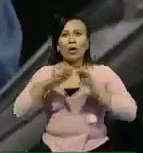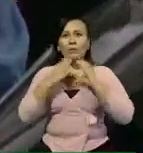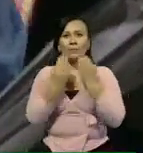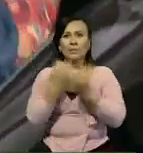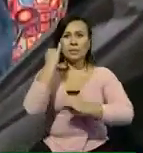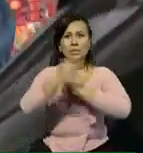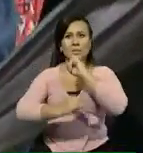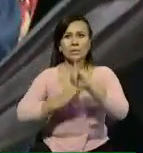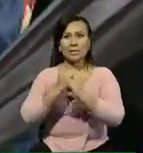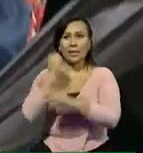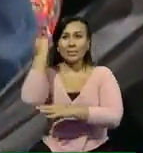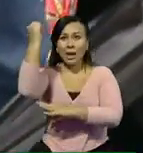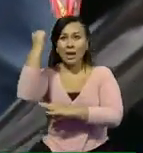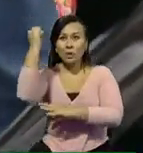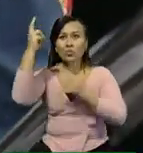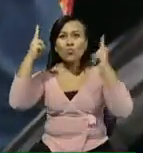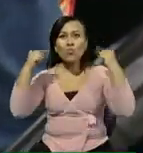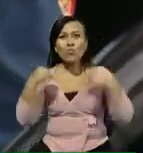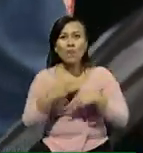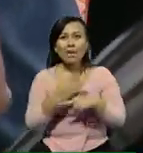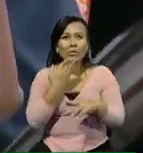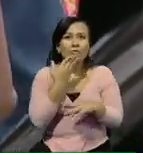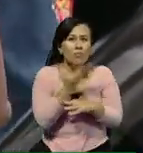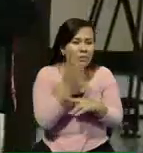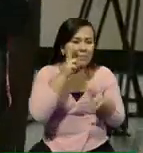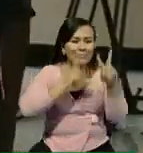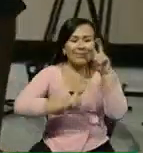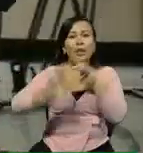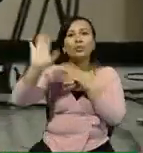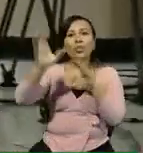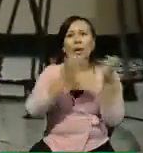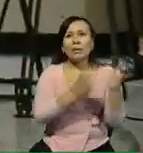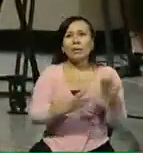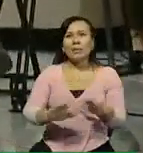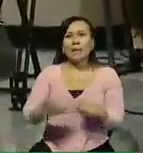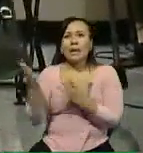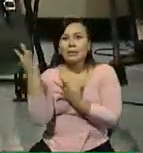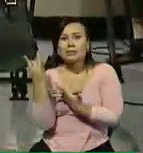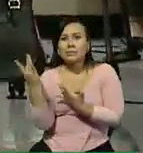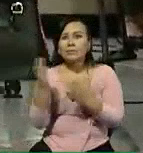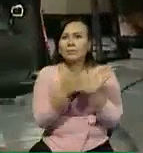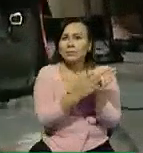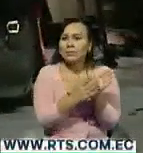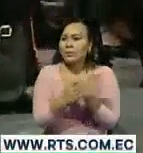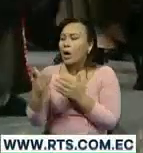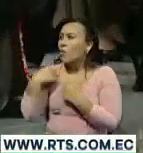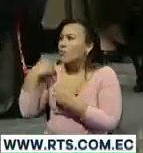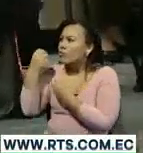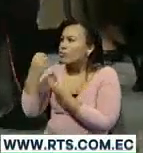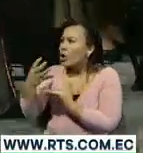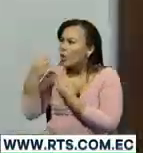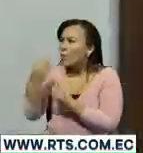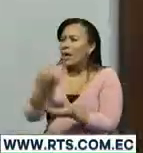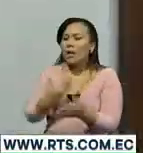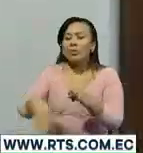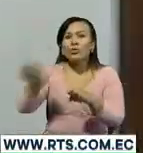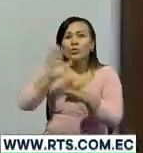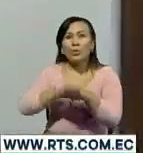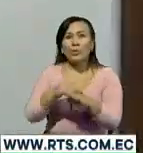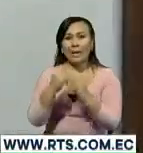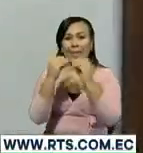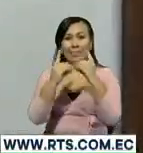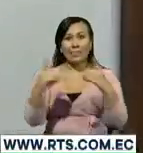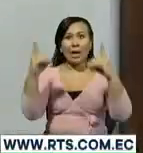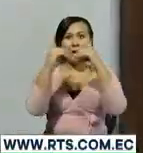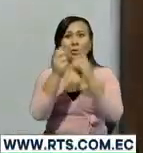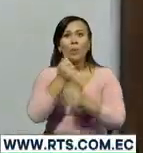país en el mes de julio. Se espera que entre las actividades que se realicen esté la toma de versiones a los familiares de las víctimas. Que han vivido de cerca